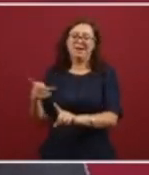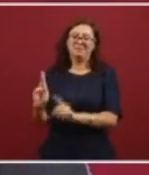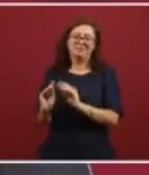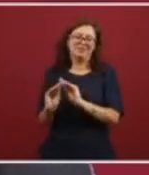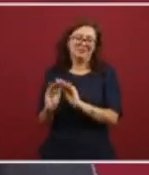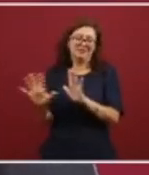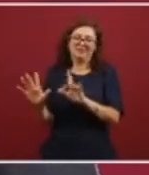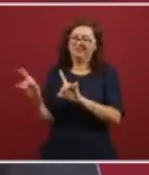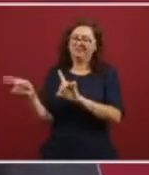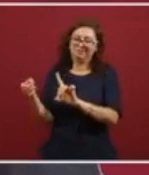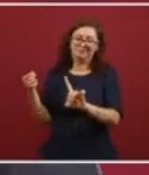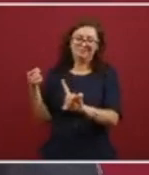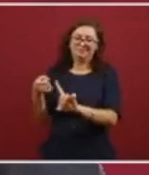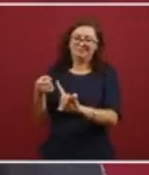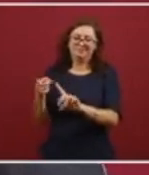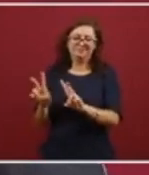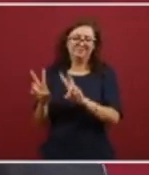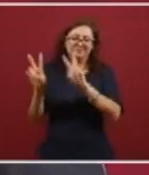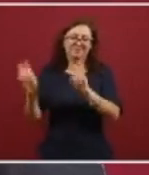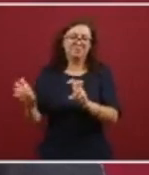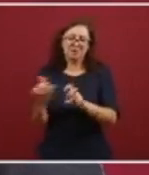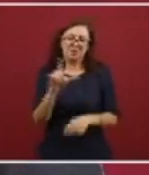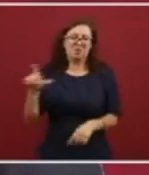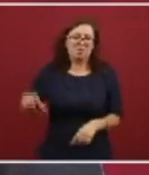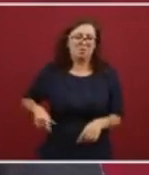salió lo nuestro.